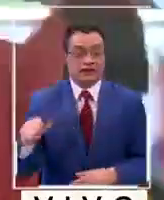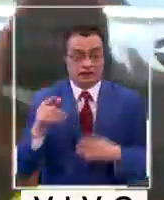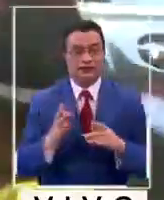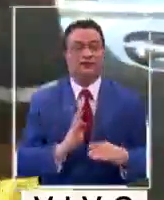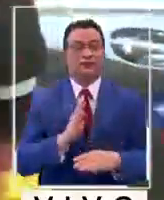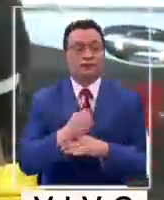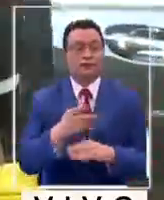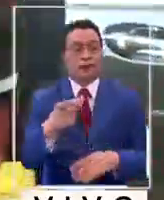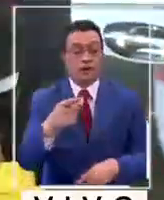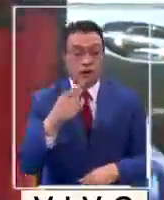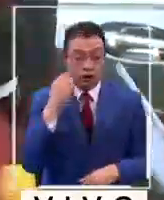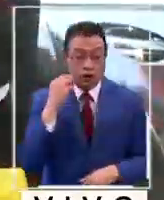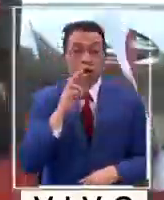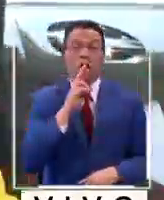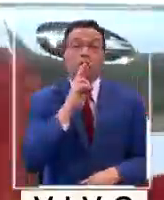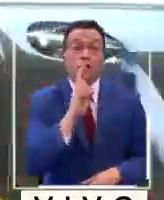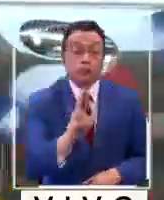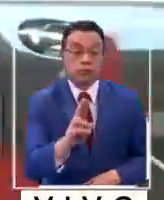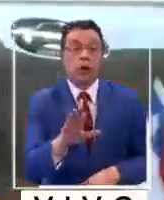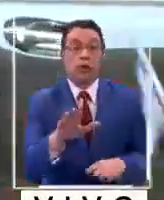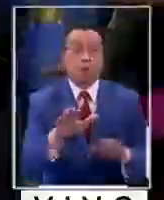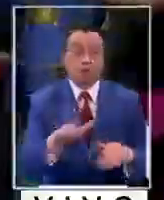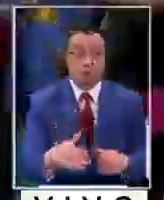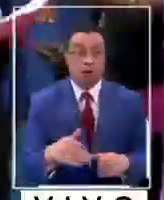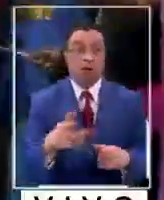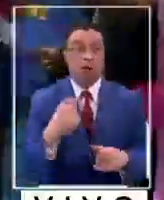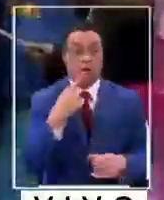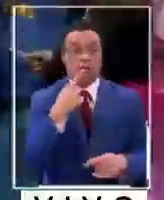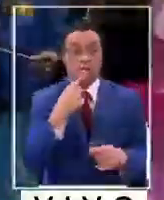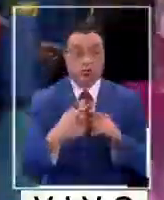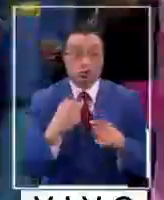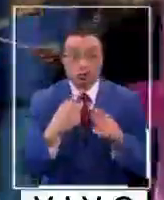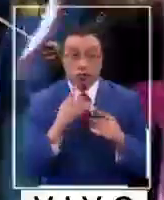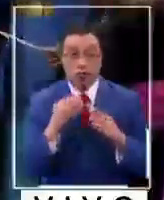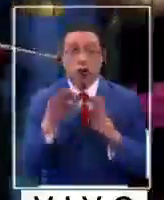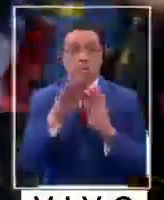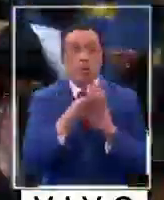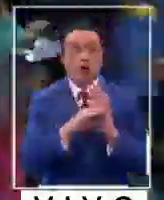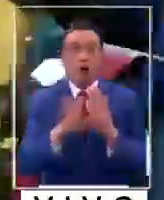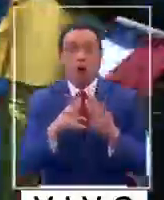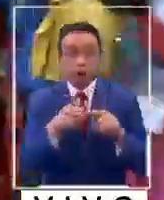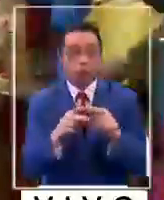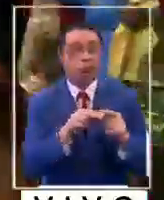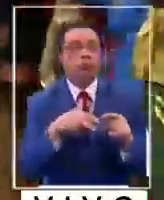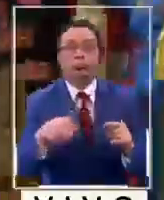lograron que la mandataria les correspondiera, incluso sacándola por segundos del protocolo.